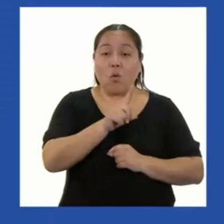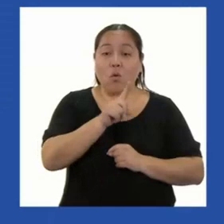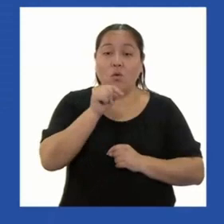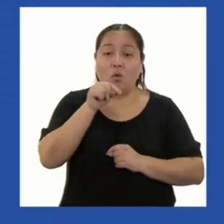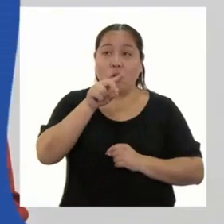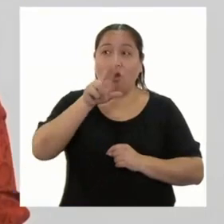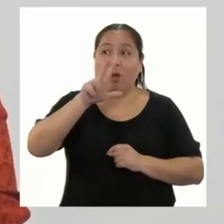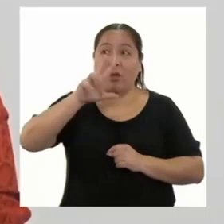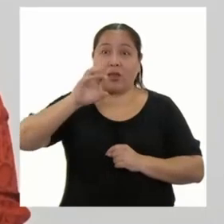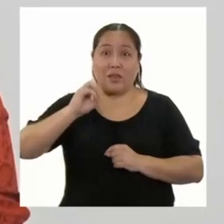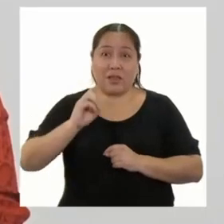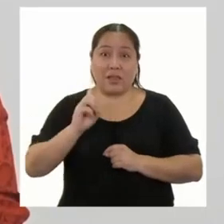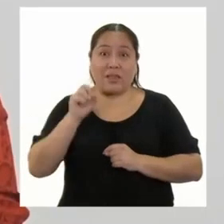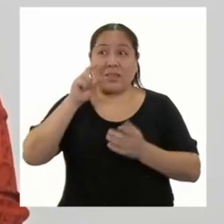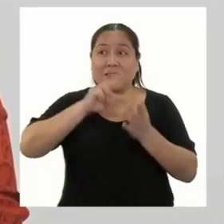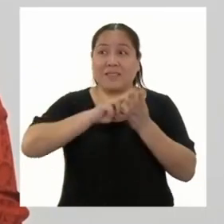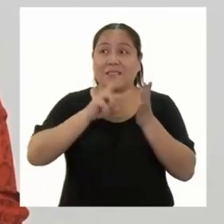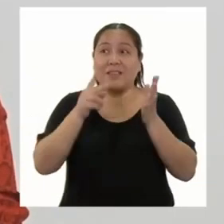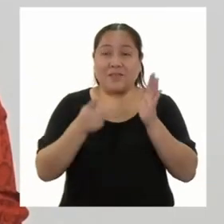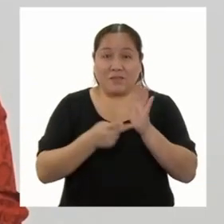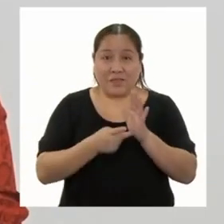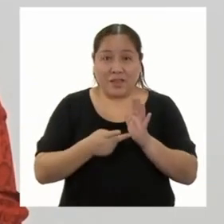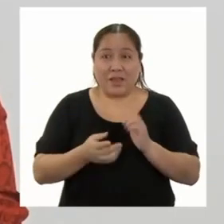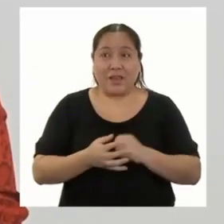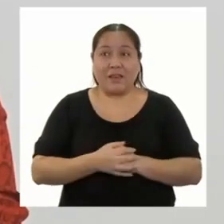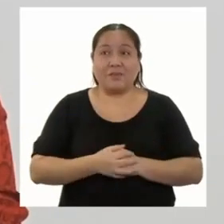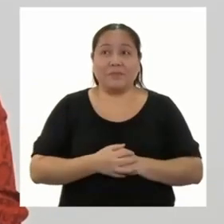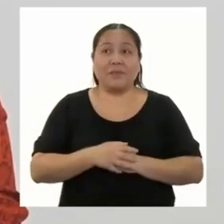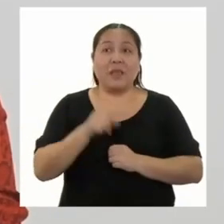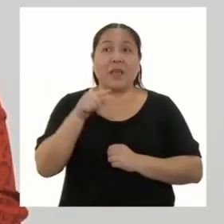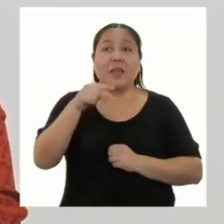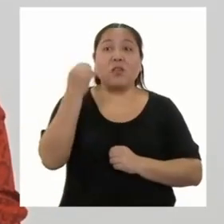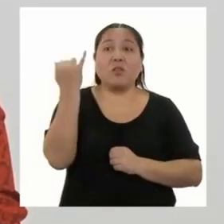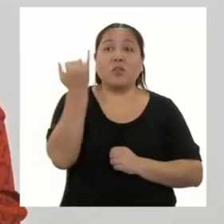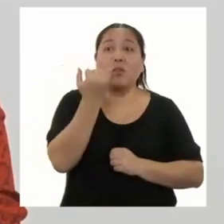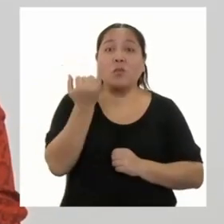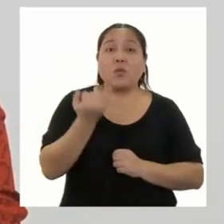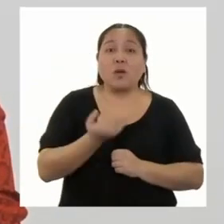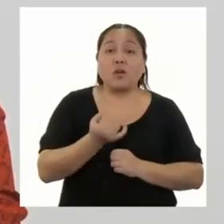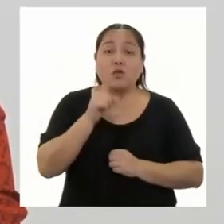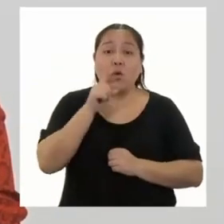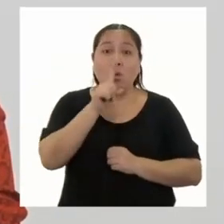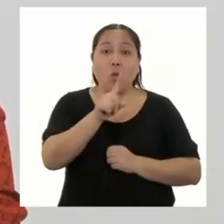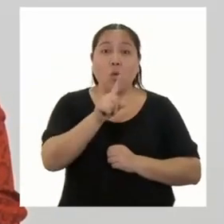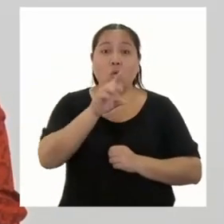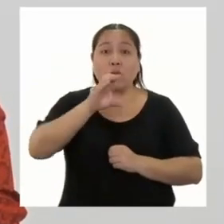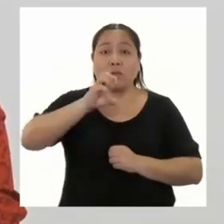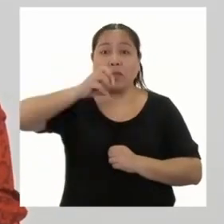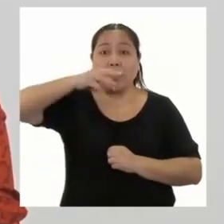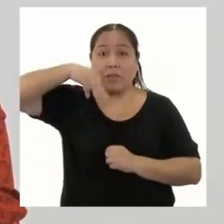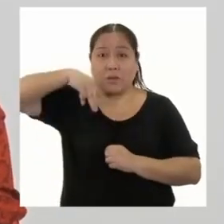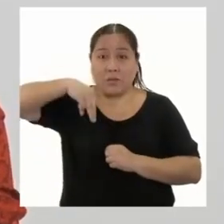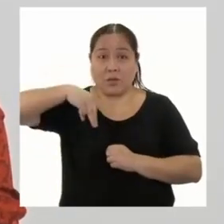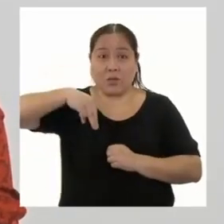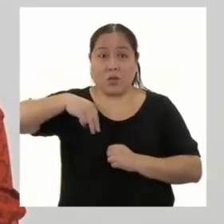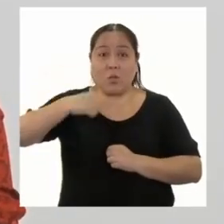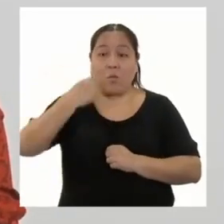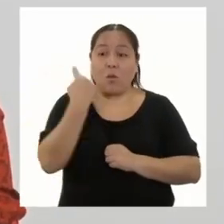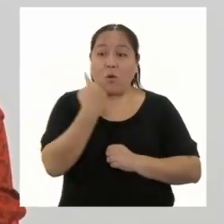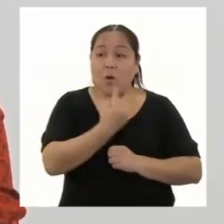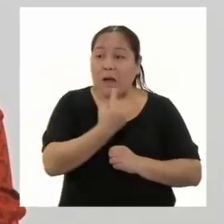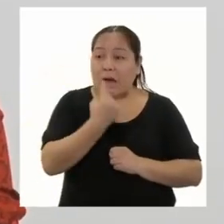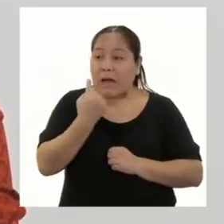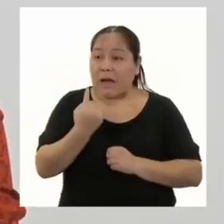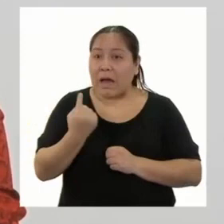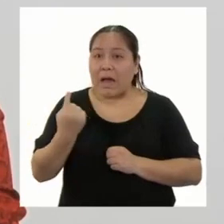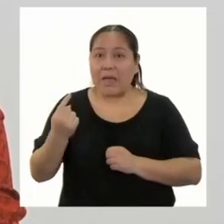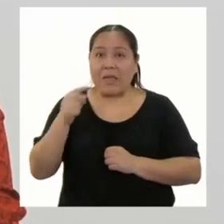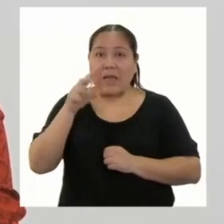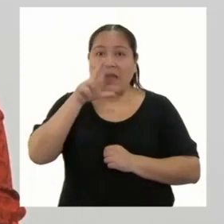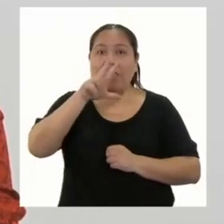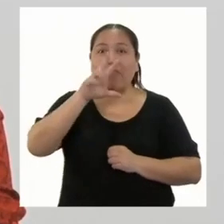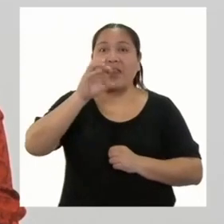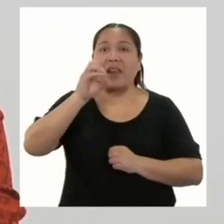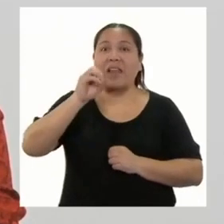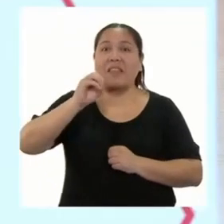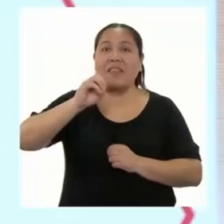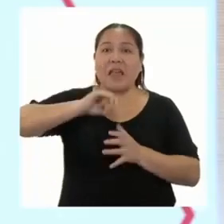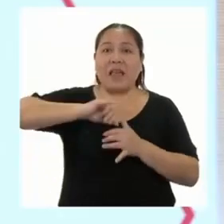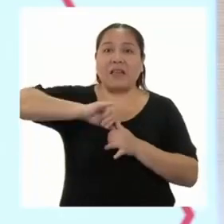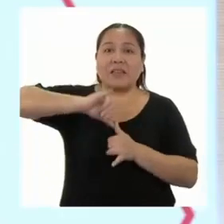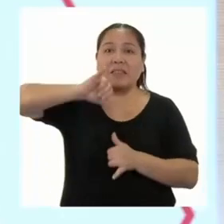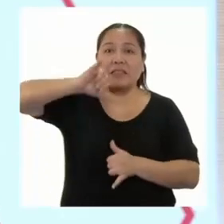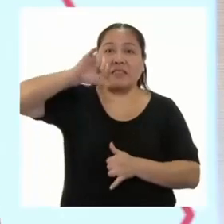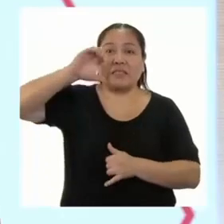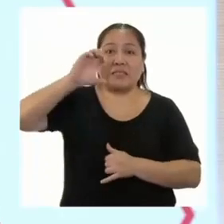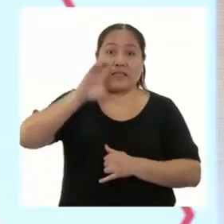1:30. Eso quiere decir que se dibuja 1 centímetro por cada 30 centímetros de